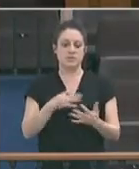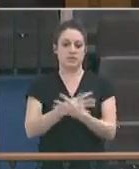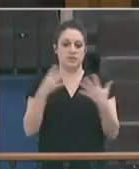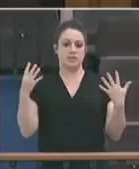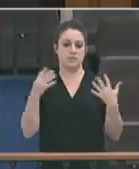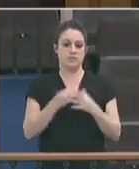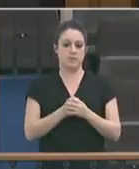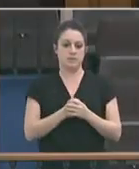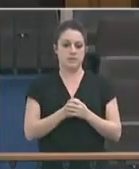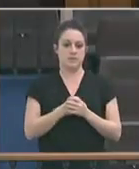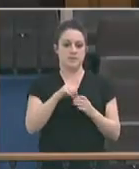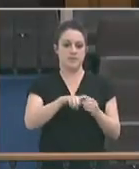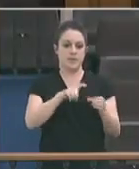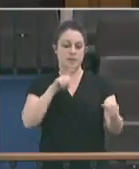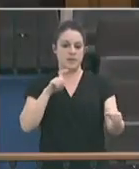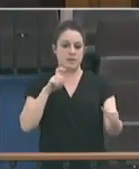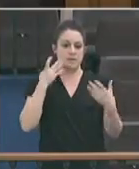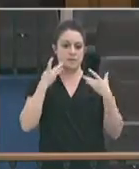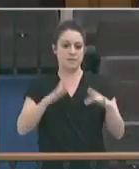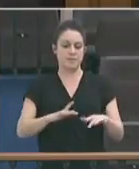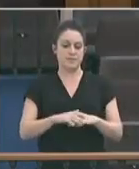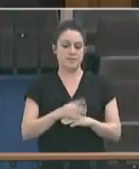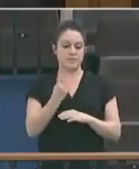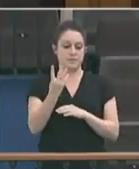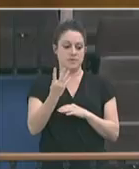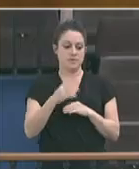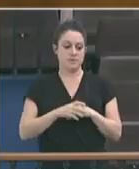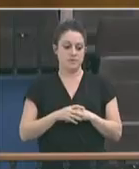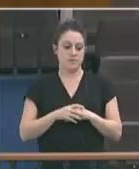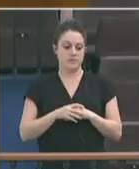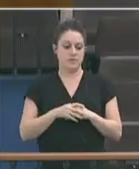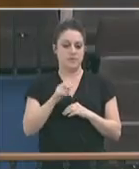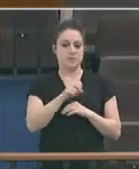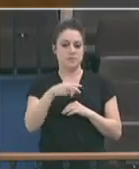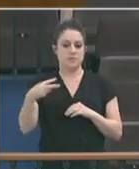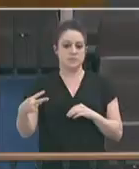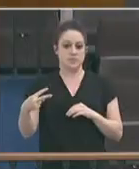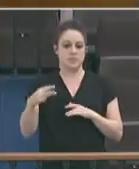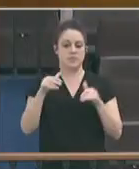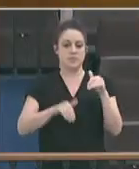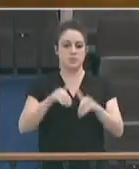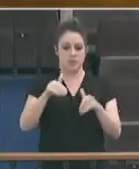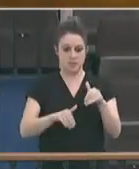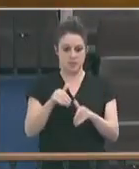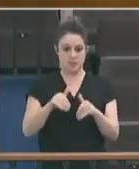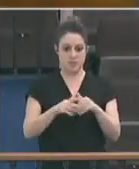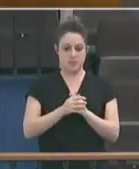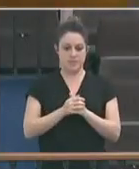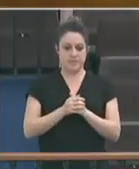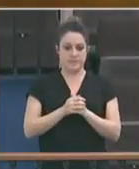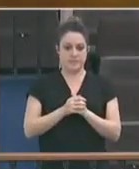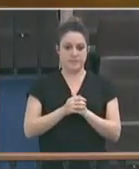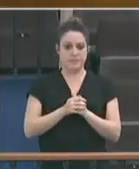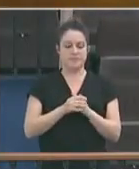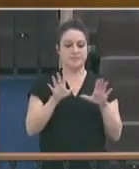19. ¿Abstenciones? 4. El resultado de la votación es el siguiente.